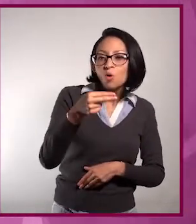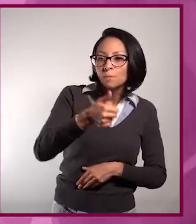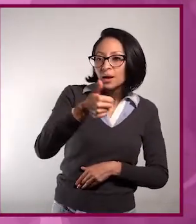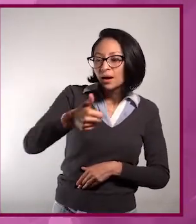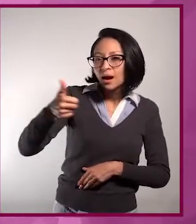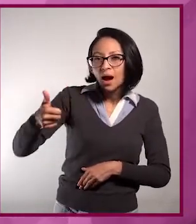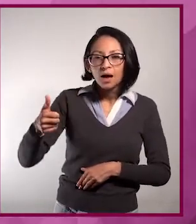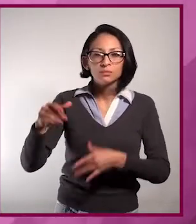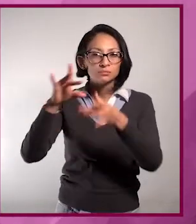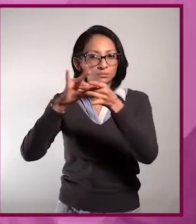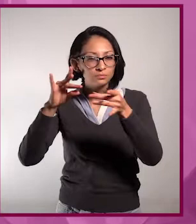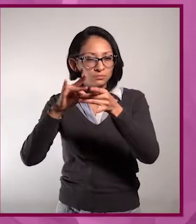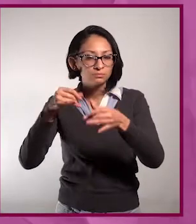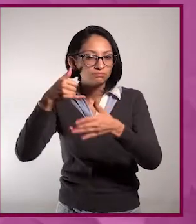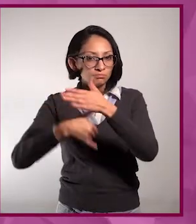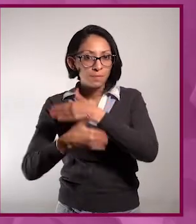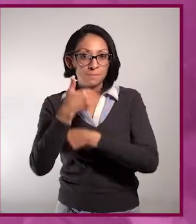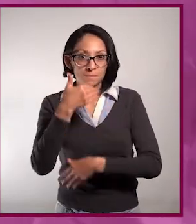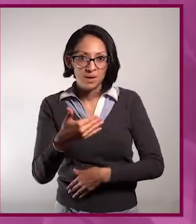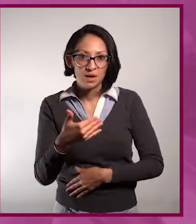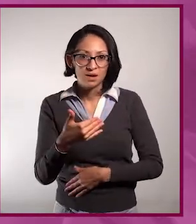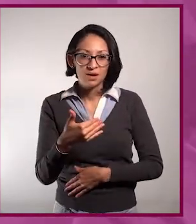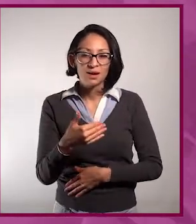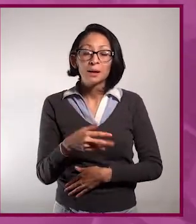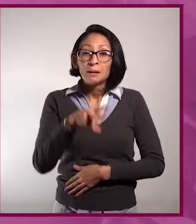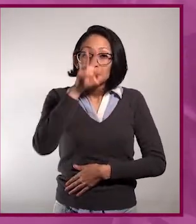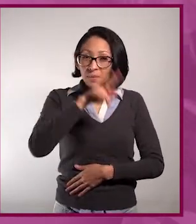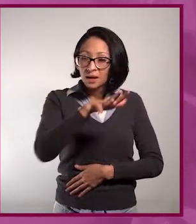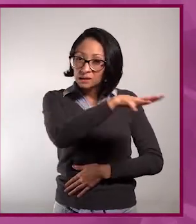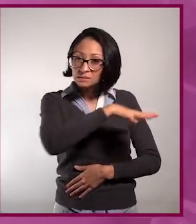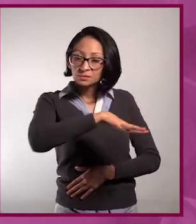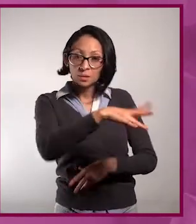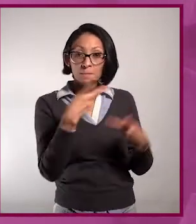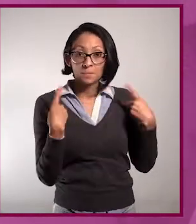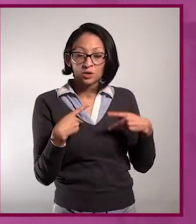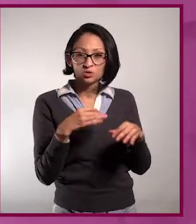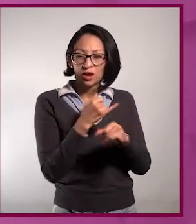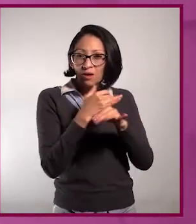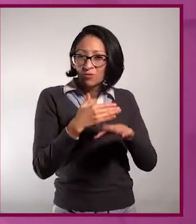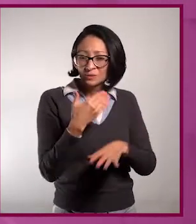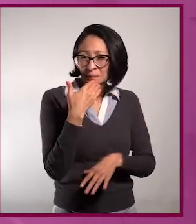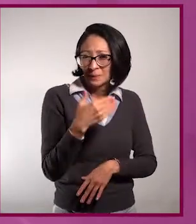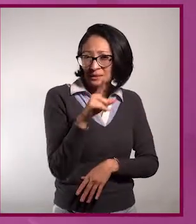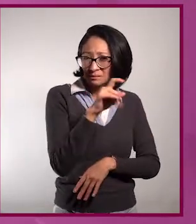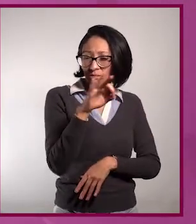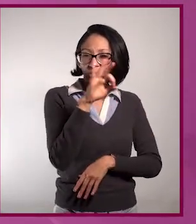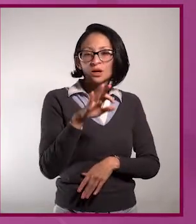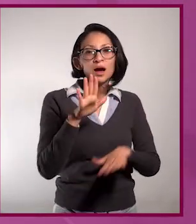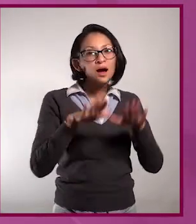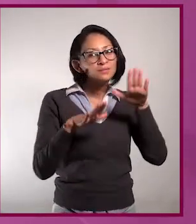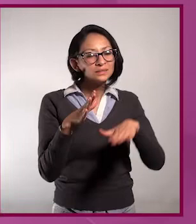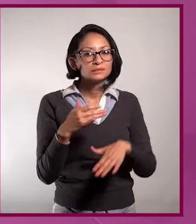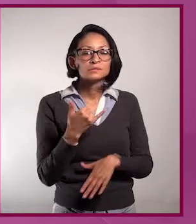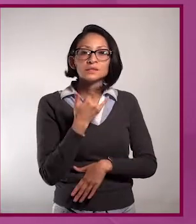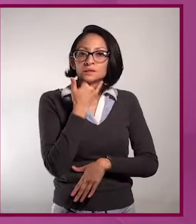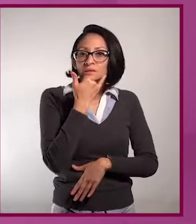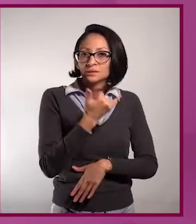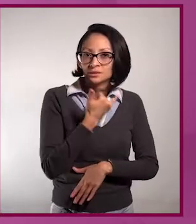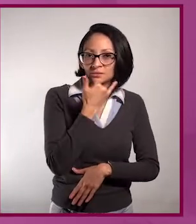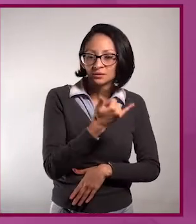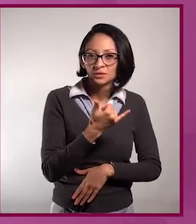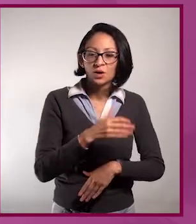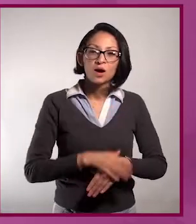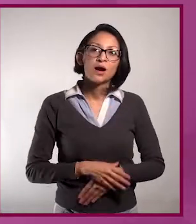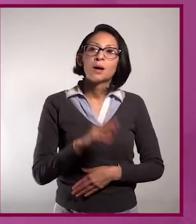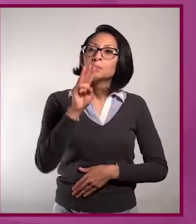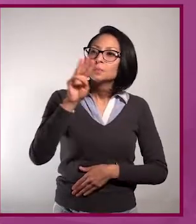los conceptos correctos. Eso quiere decir que no tienen la información adecuada o que las fuentes de información están